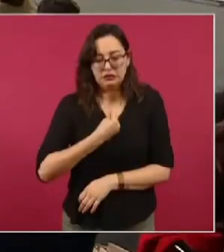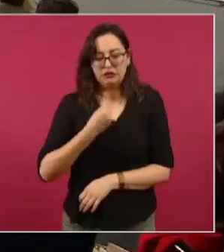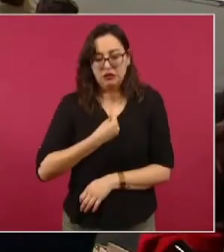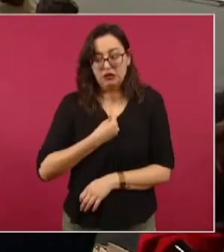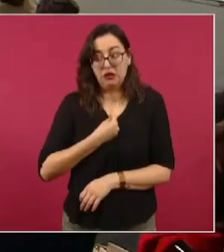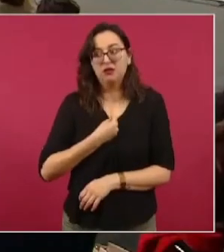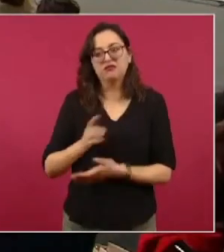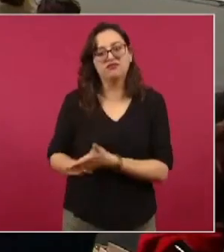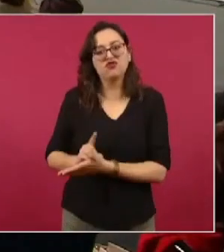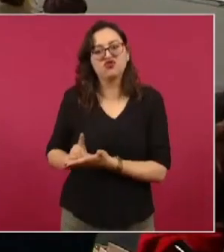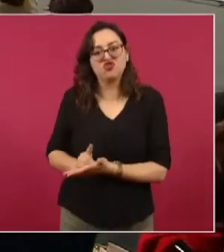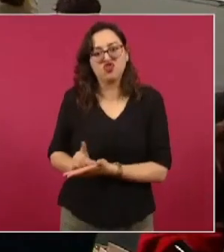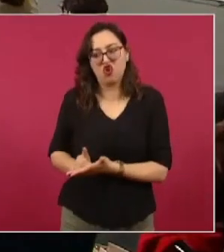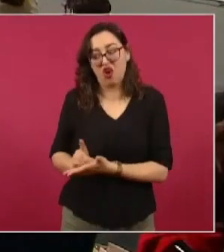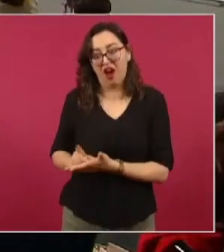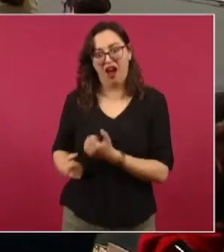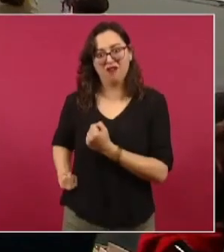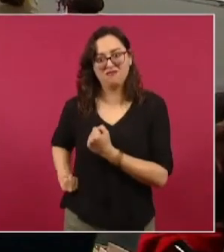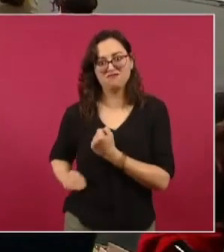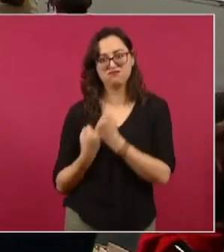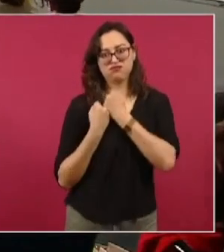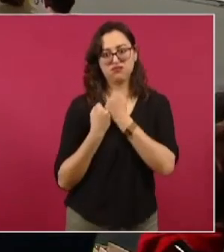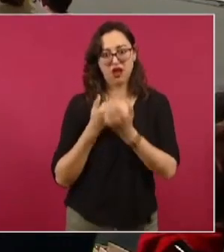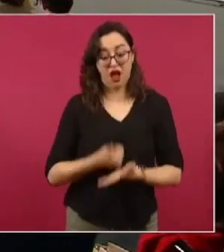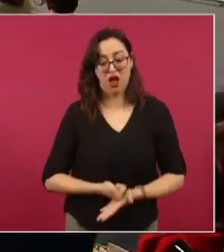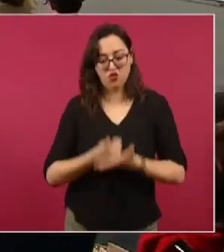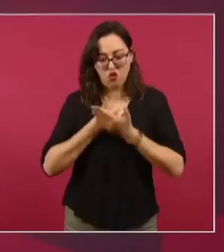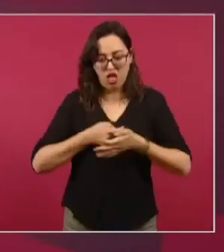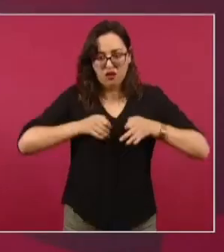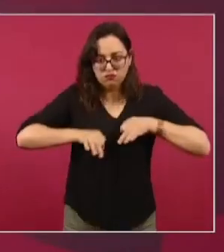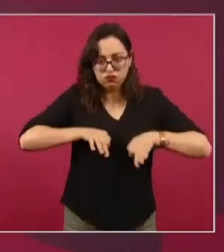consumo en las plantas